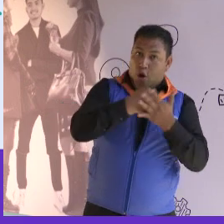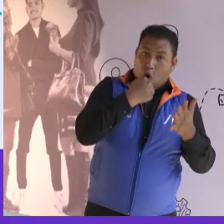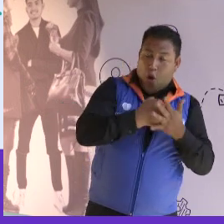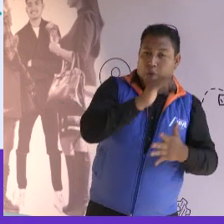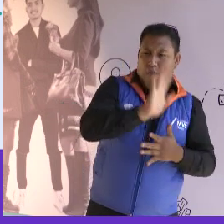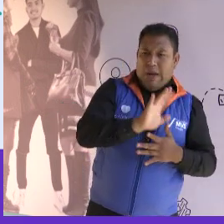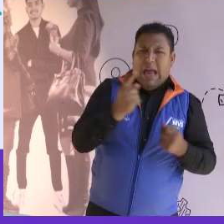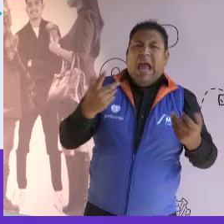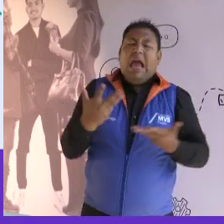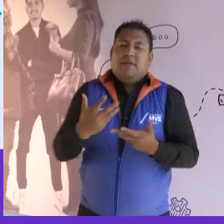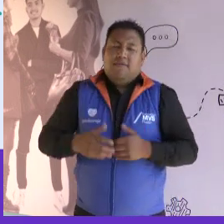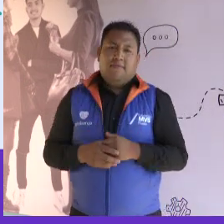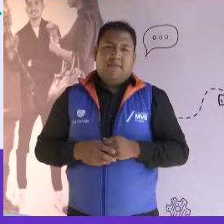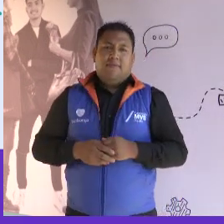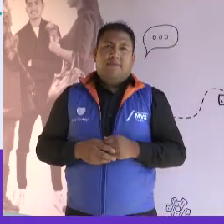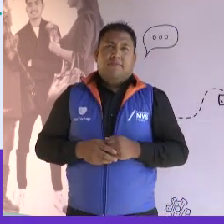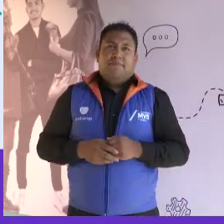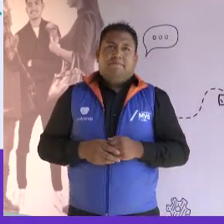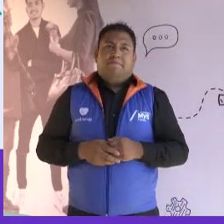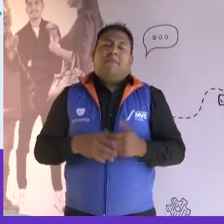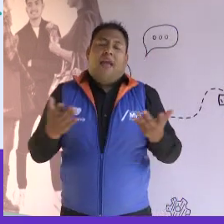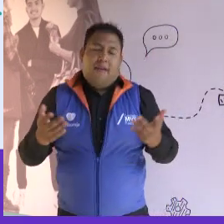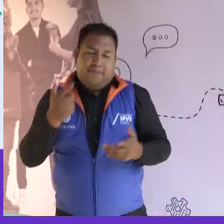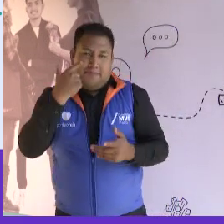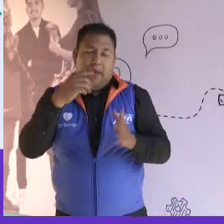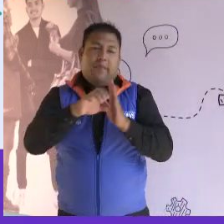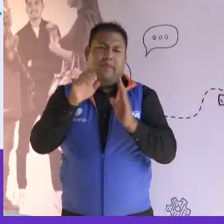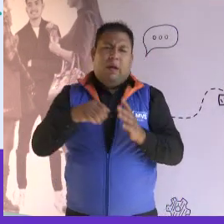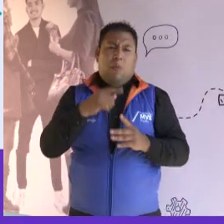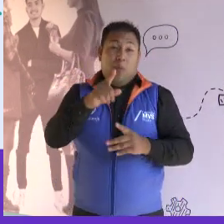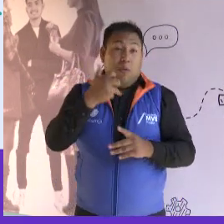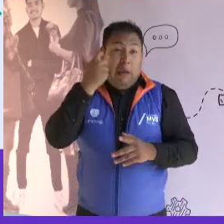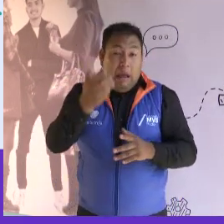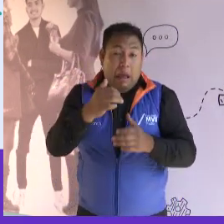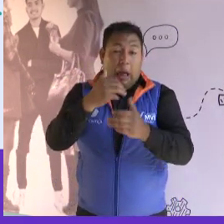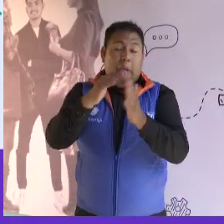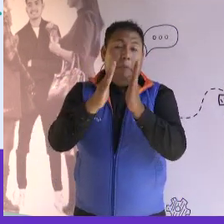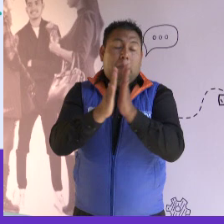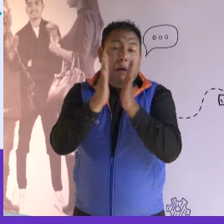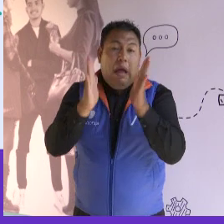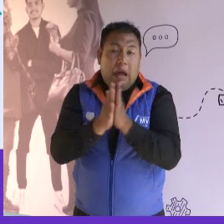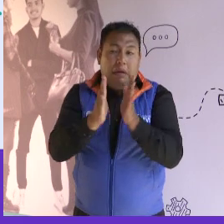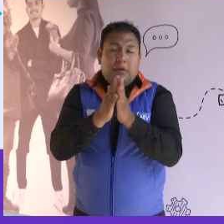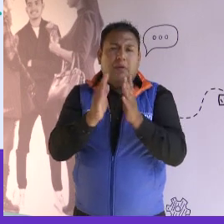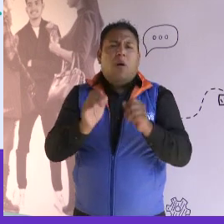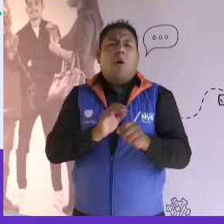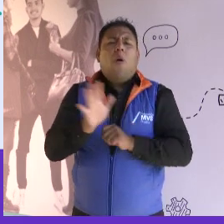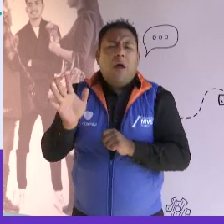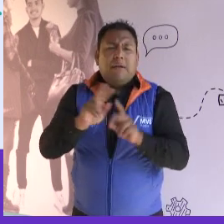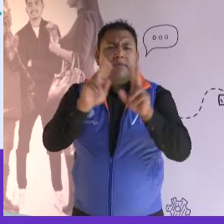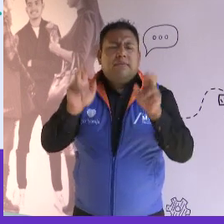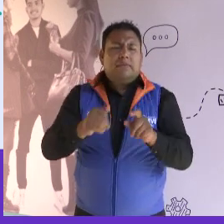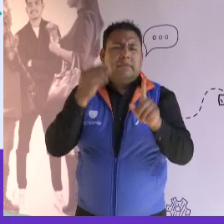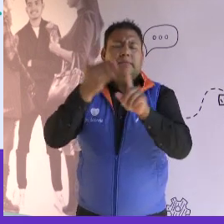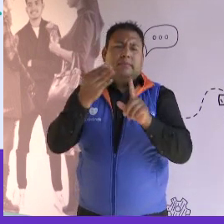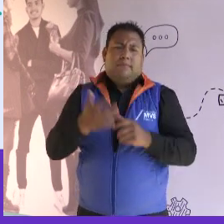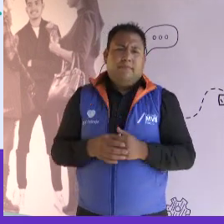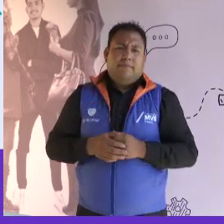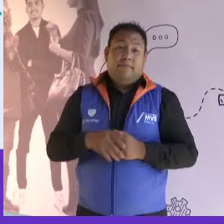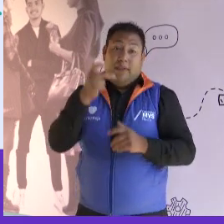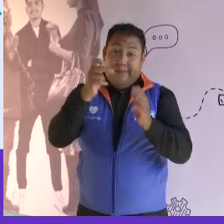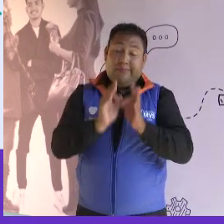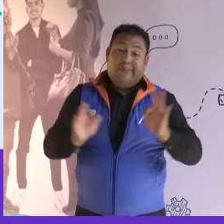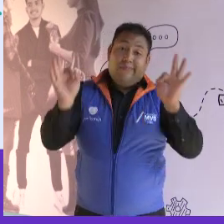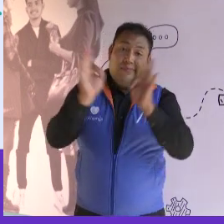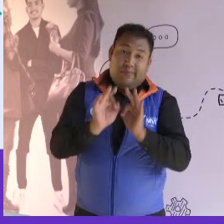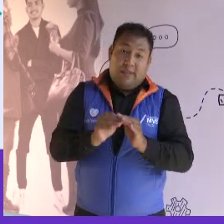de participar en qué cuestión concreta. Cuando hay momento de definiciones, pues sí, cuando es muy